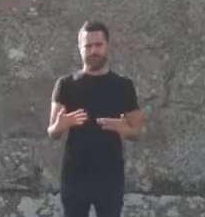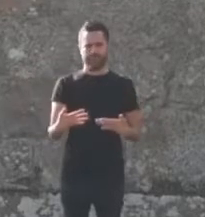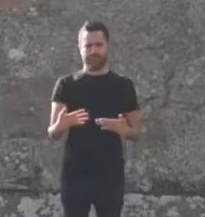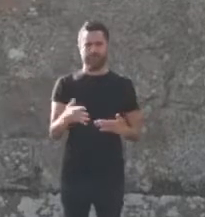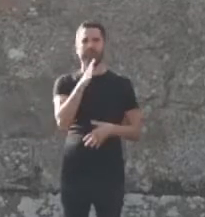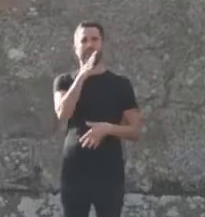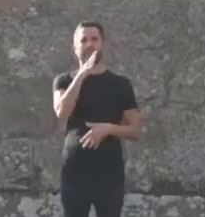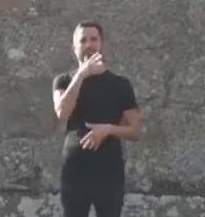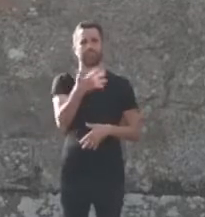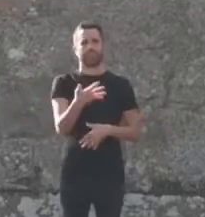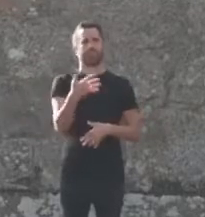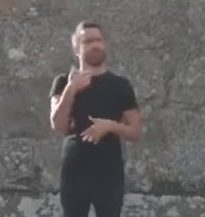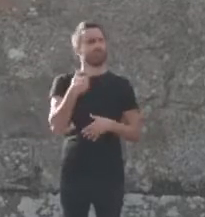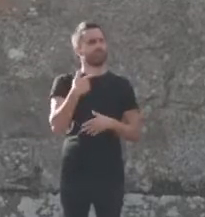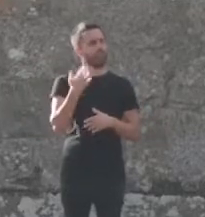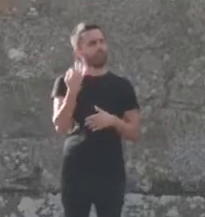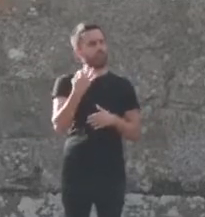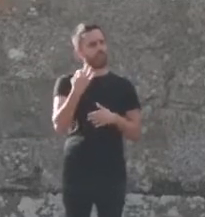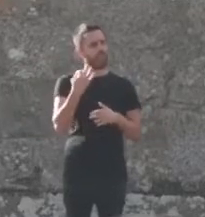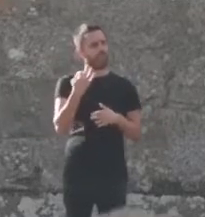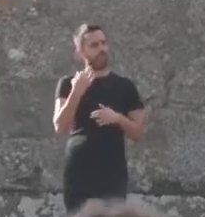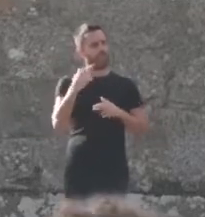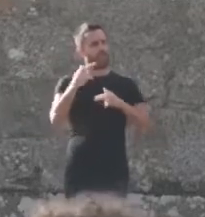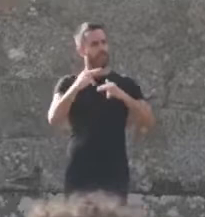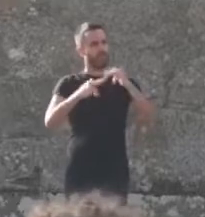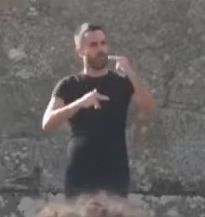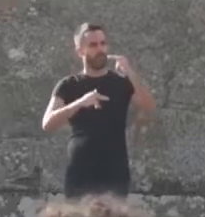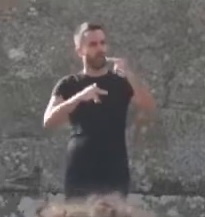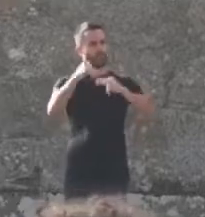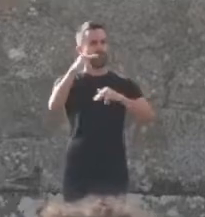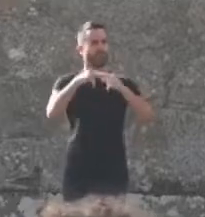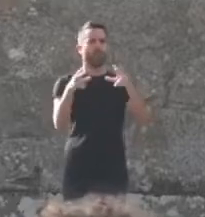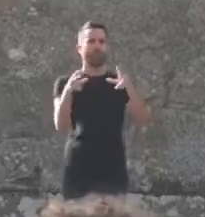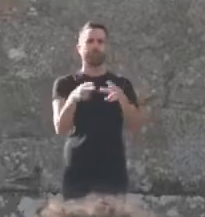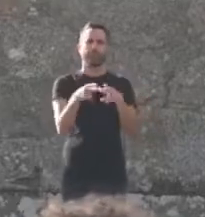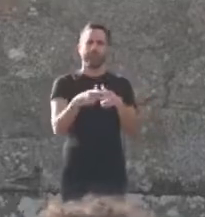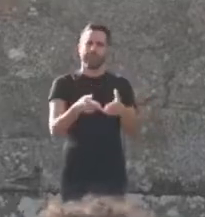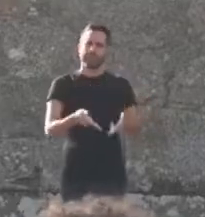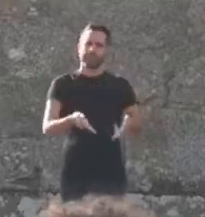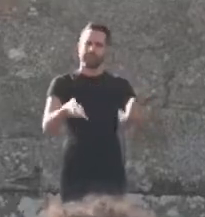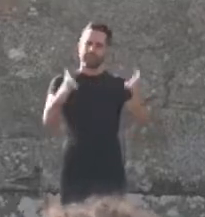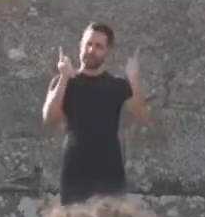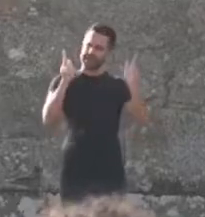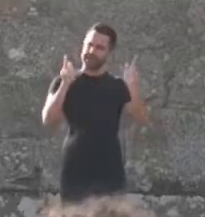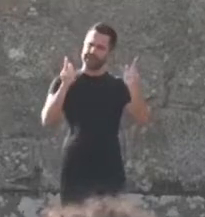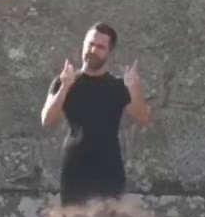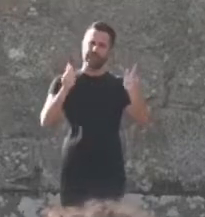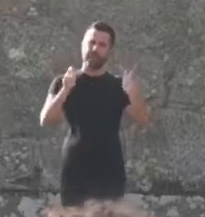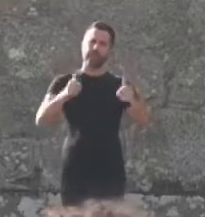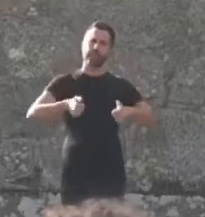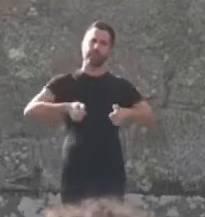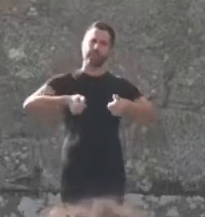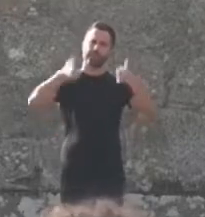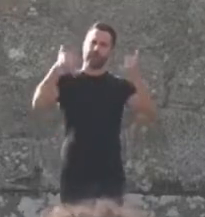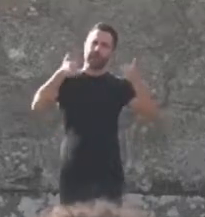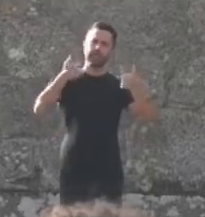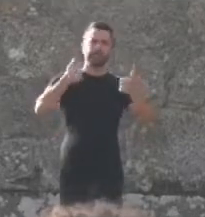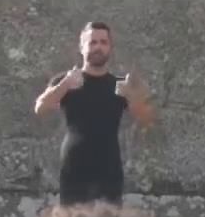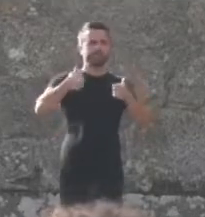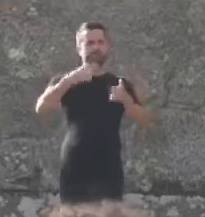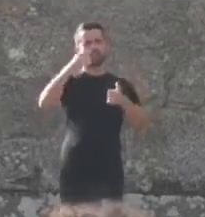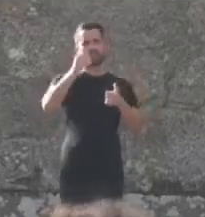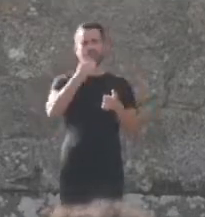servir, para construir unha sociedade máis democrática, máis consciente do seu pasado e